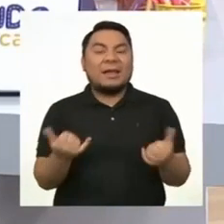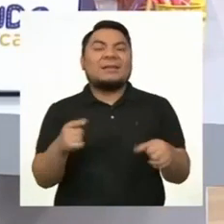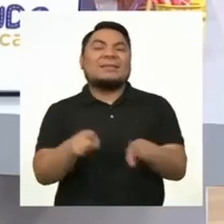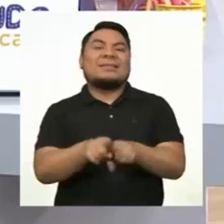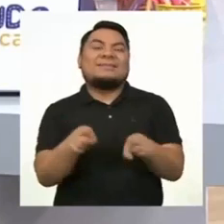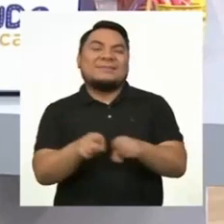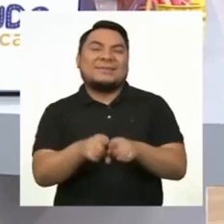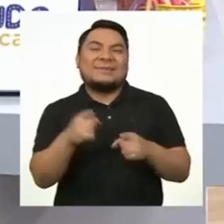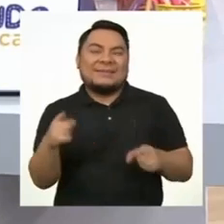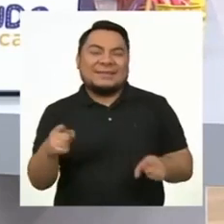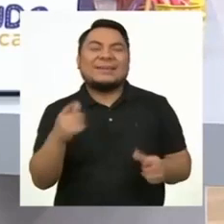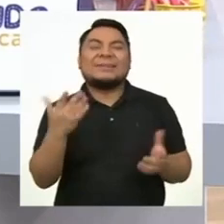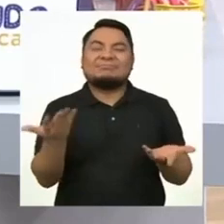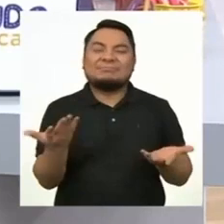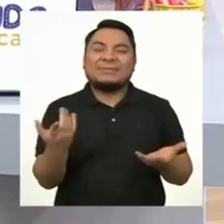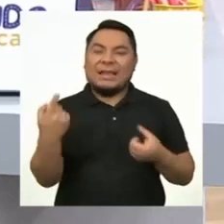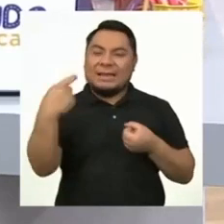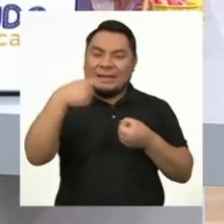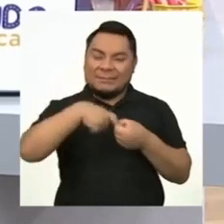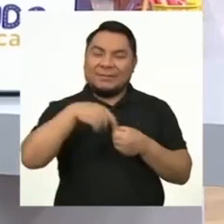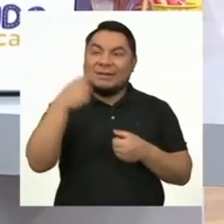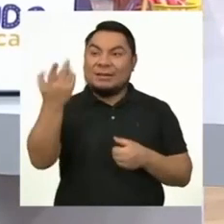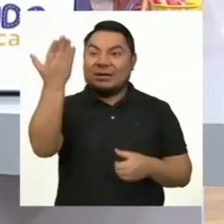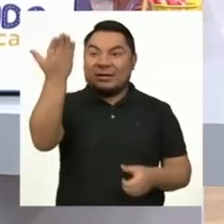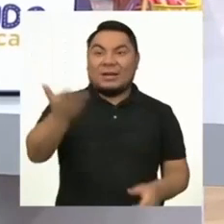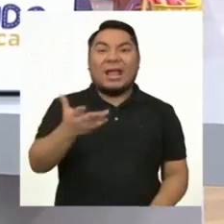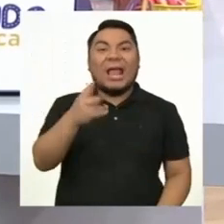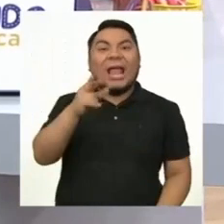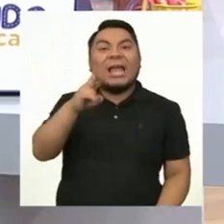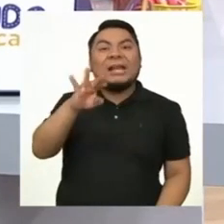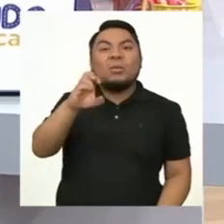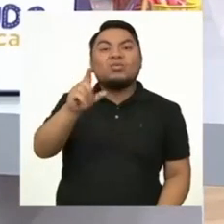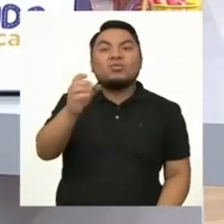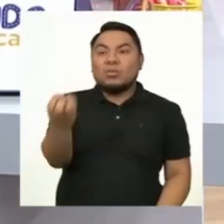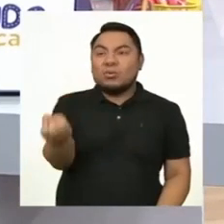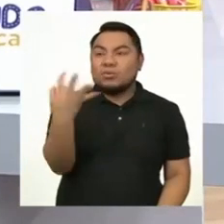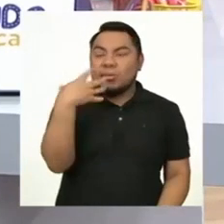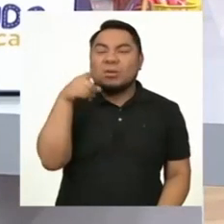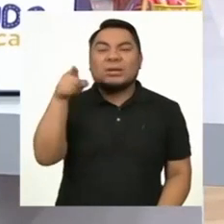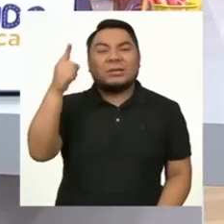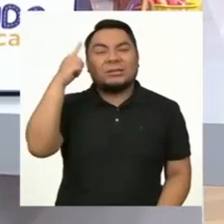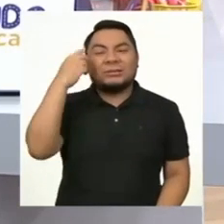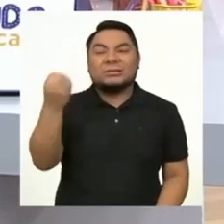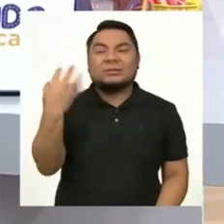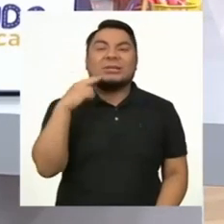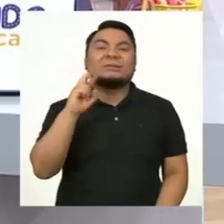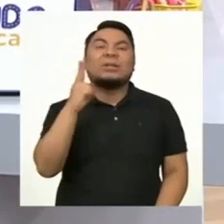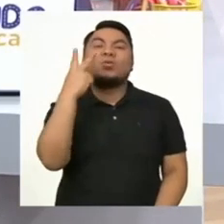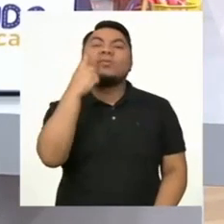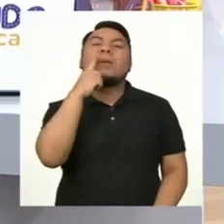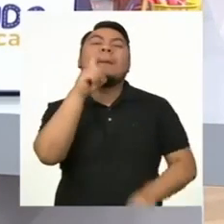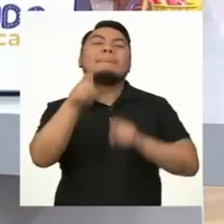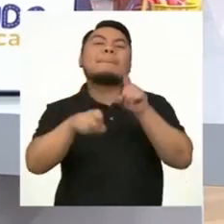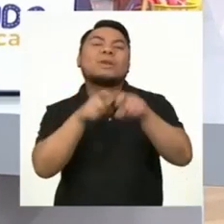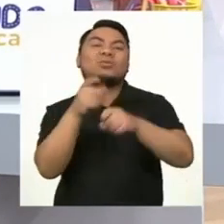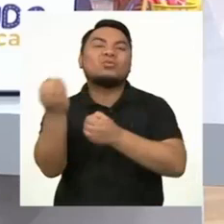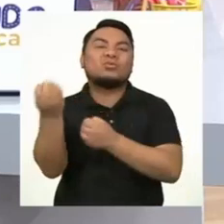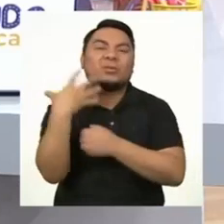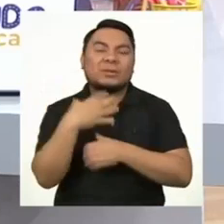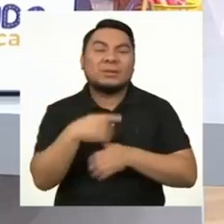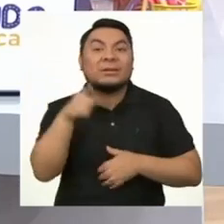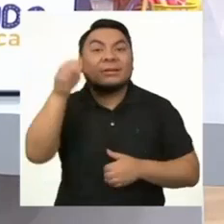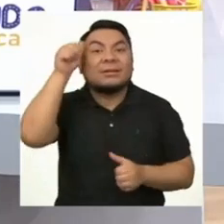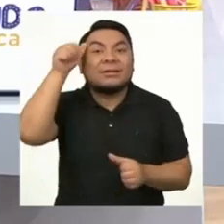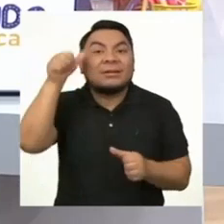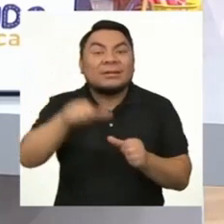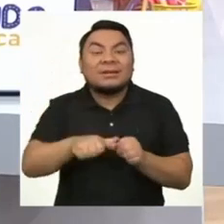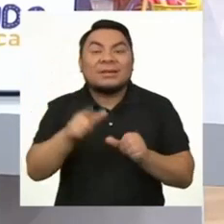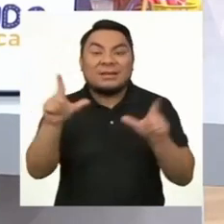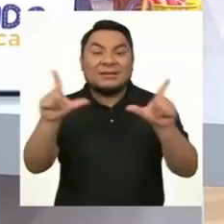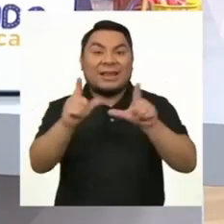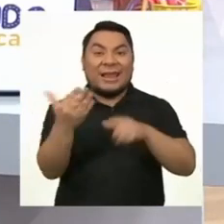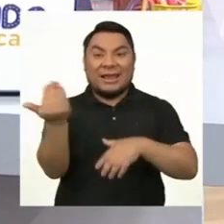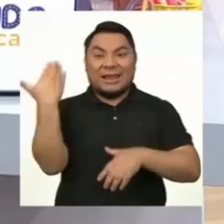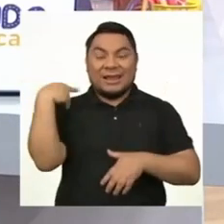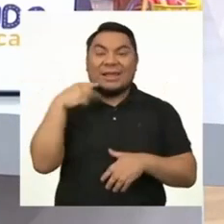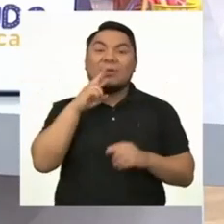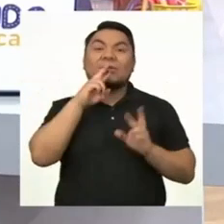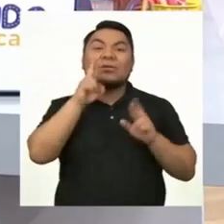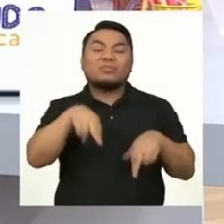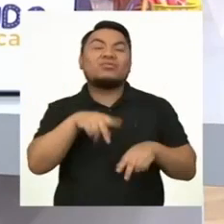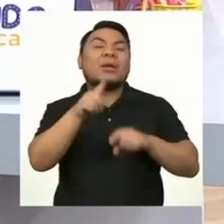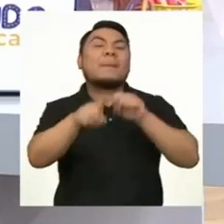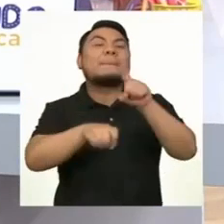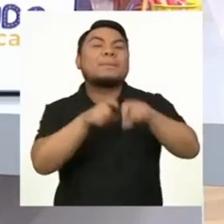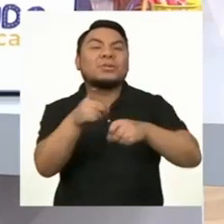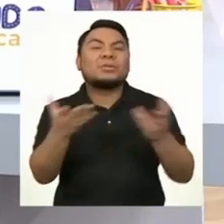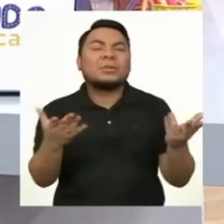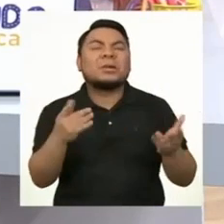Además, como parte de lo que Raúl nos contó, él nos dejó una segunda pregunta pendiente. Recuerden que en el programa anterior respondimos a la